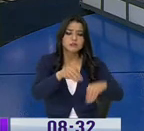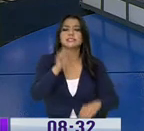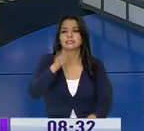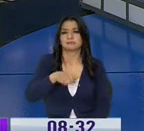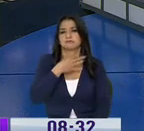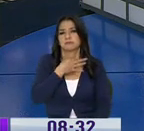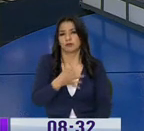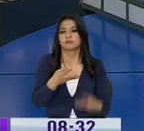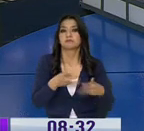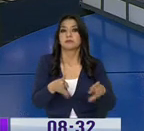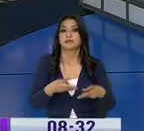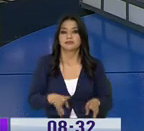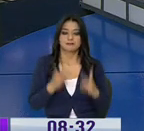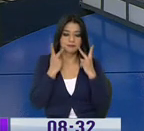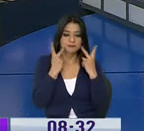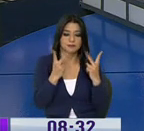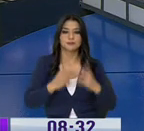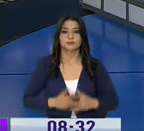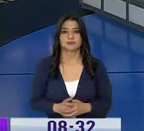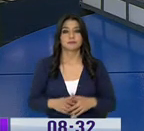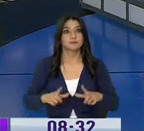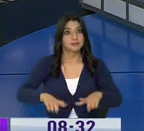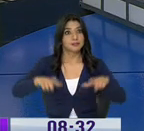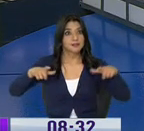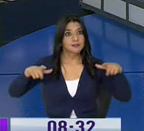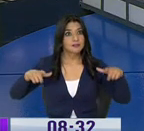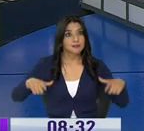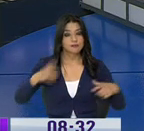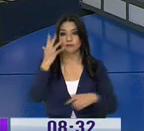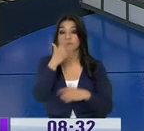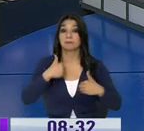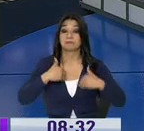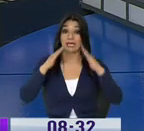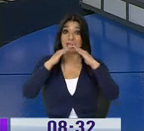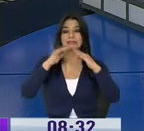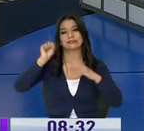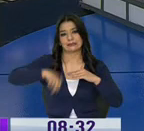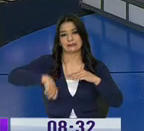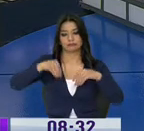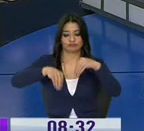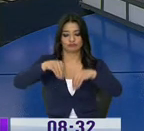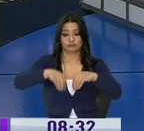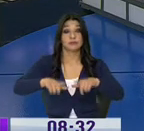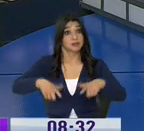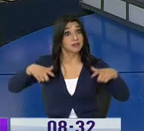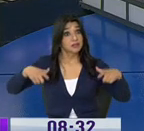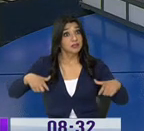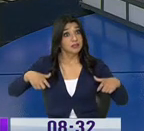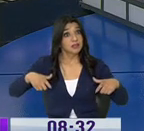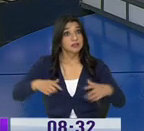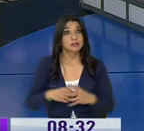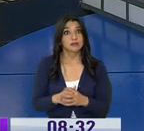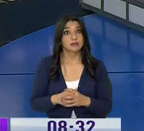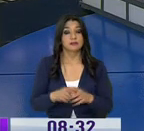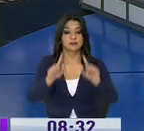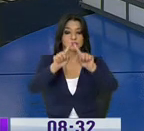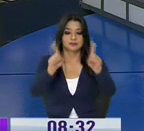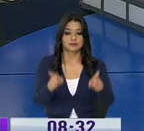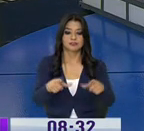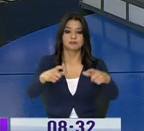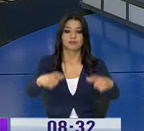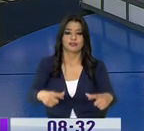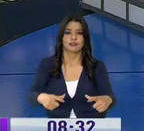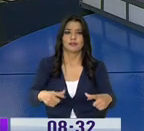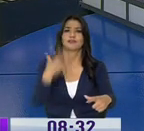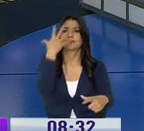maneras me gusta mucho ver los pesebres. Los grandes. Son lindos. En casa cuando era niño hacíamos. ¿Grande? En la chimenea.